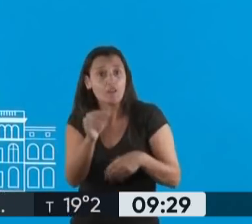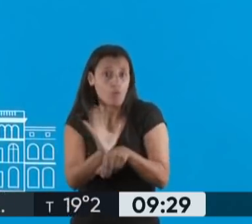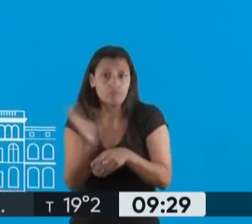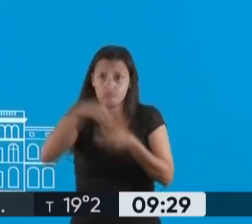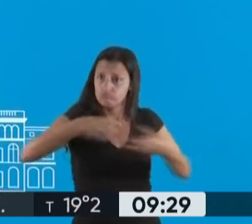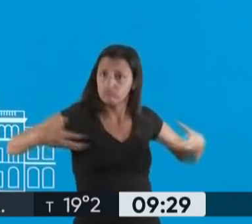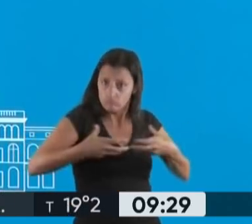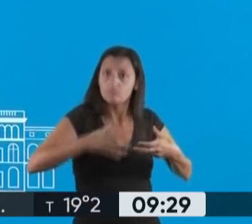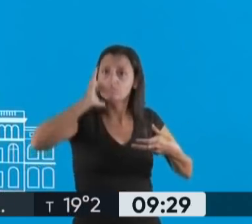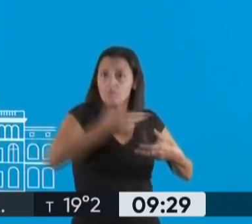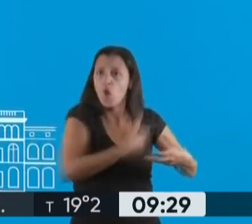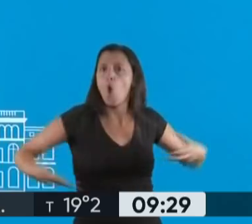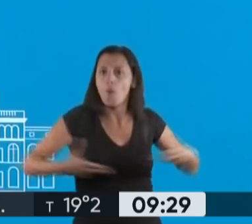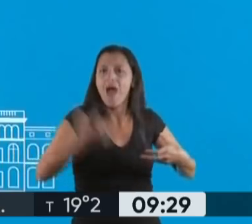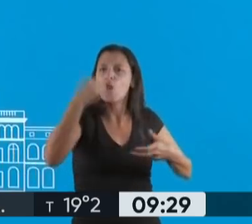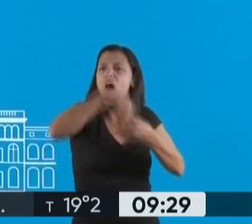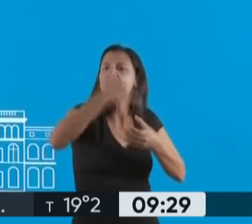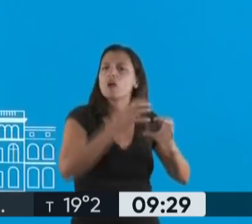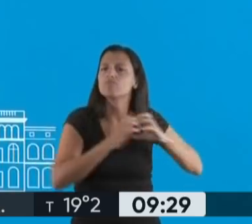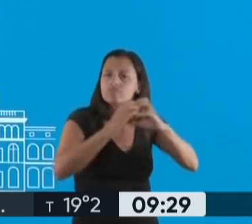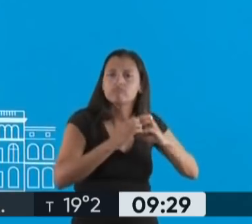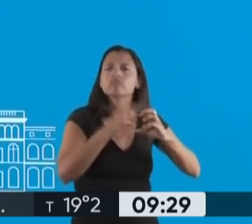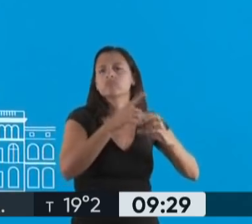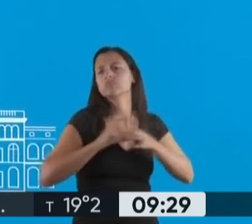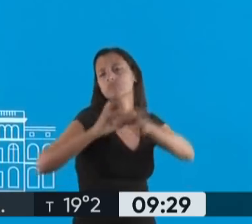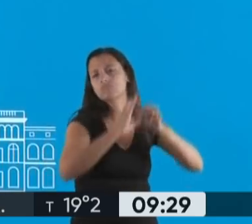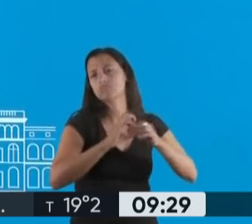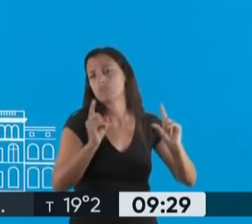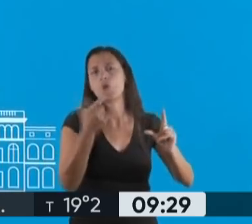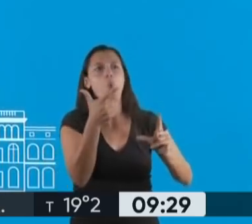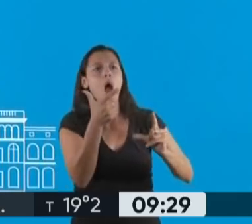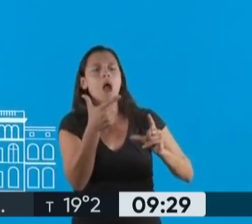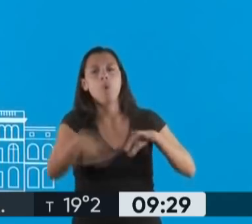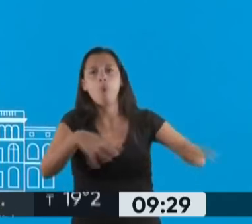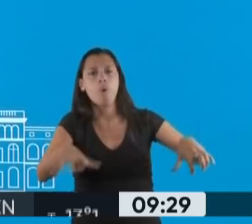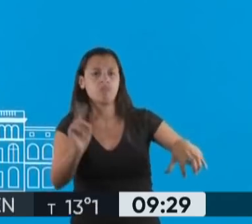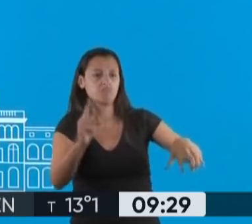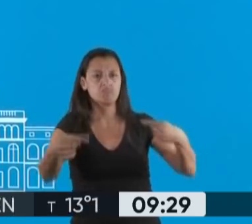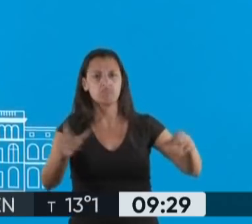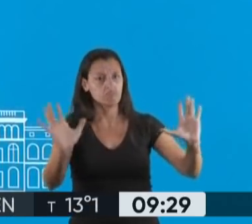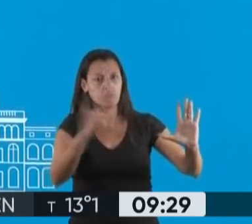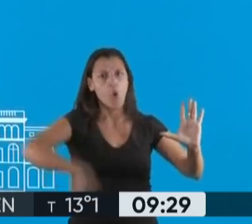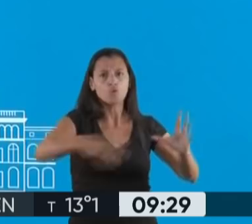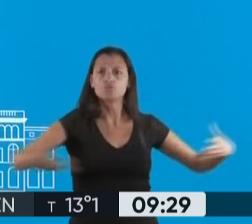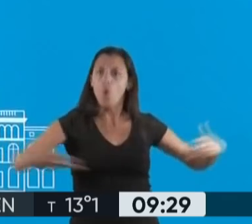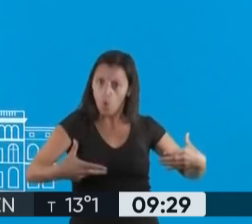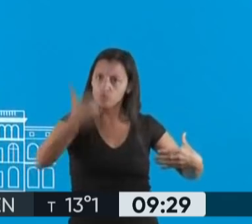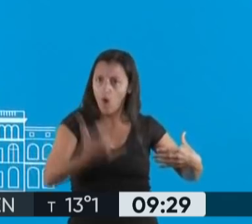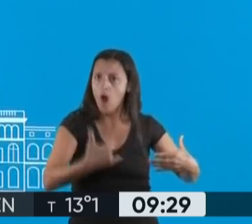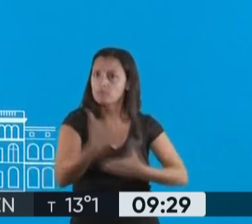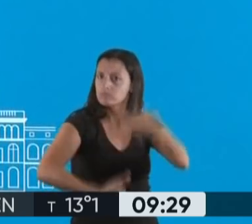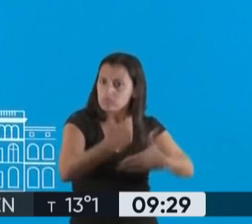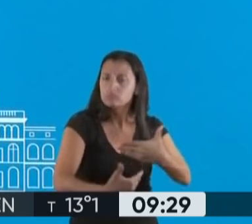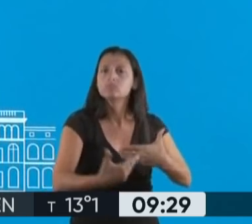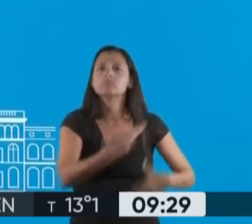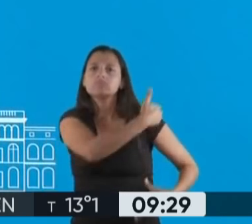de gobierno donde se dan los debates y donde se mantienen unidos. Nos mantenemos unidos y construyendo y gobernando más allá o más acá